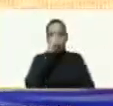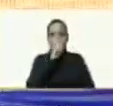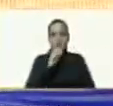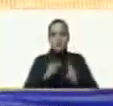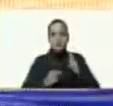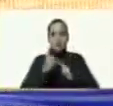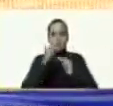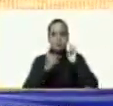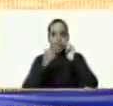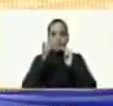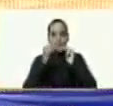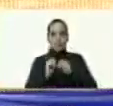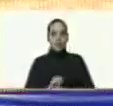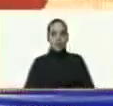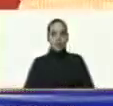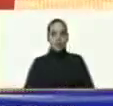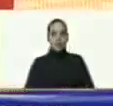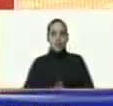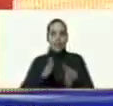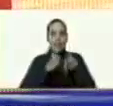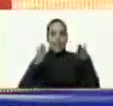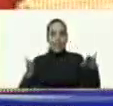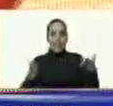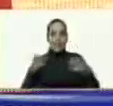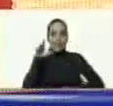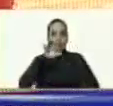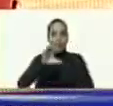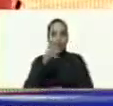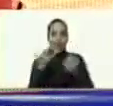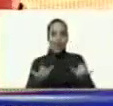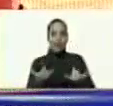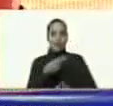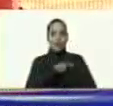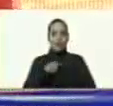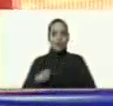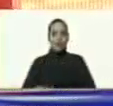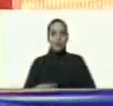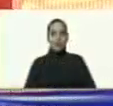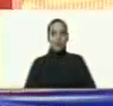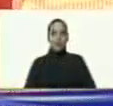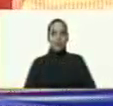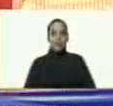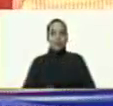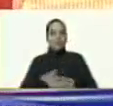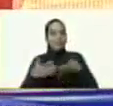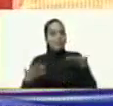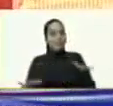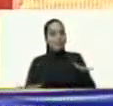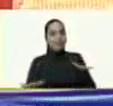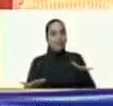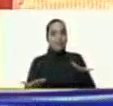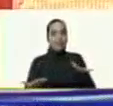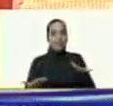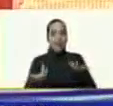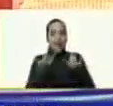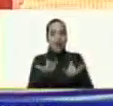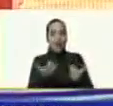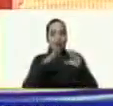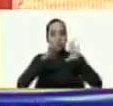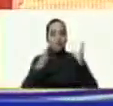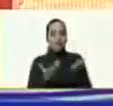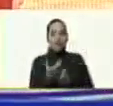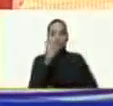construyendo la gran nación que hoy es. ¿Qué sería del mundo si no existiera